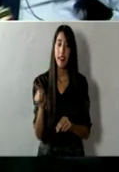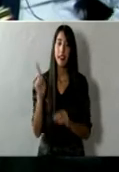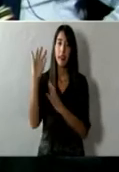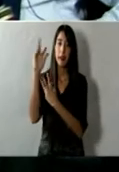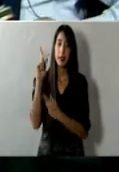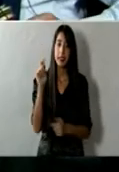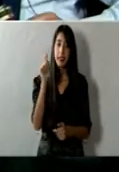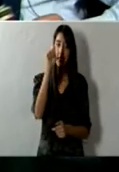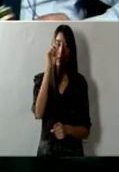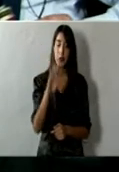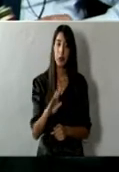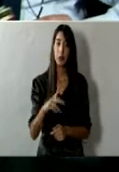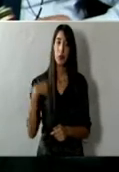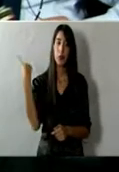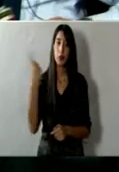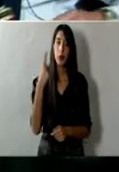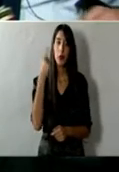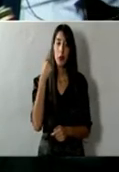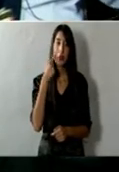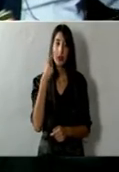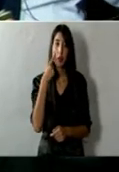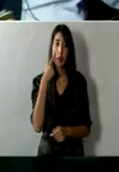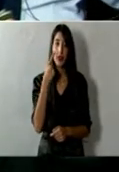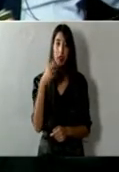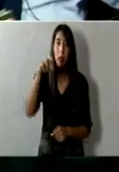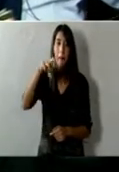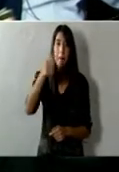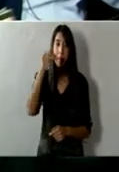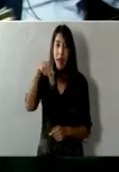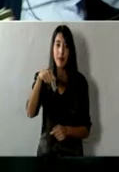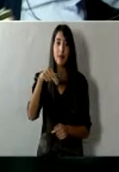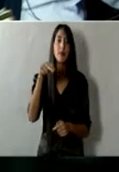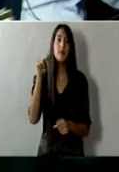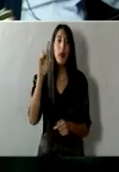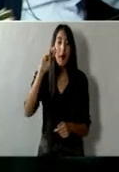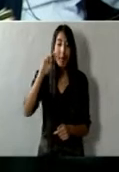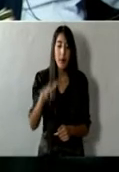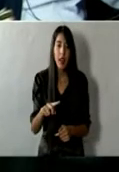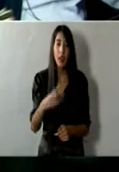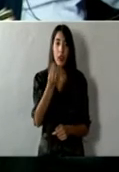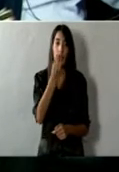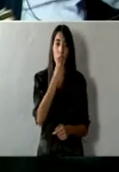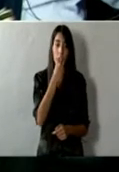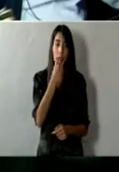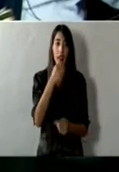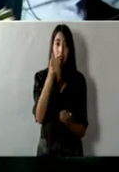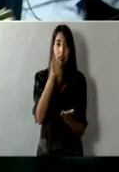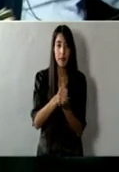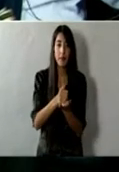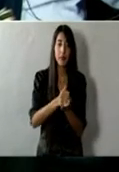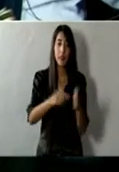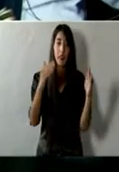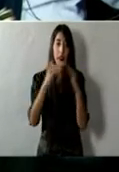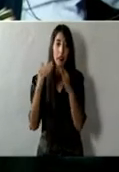Dios. Todos conocemos lo que es el pan, porque el pan es un alimento que está en todas las casas y se usa a